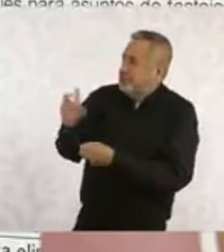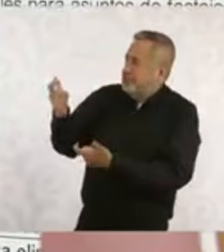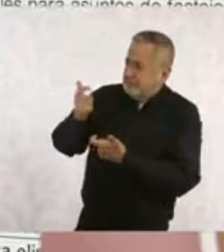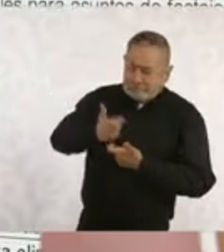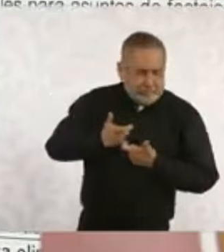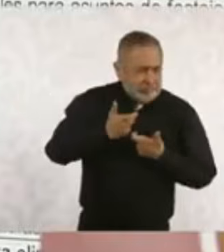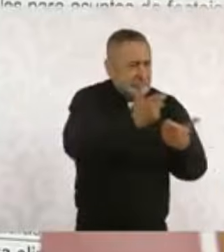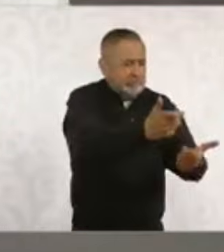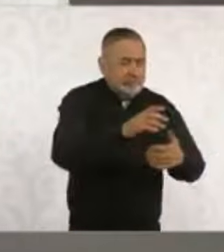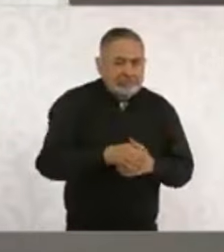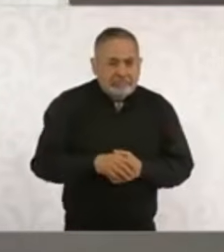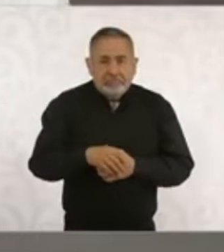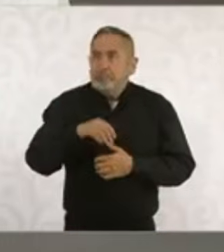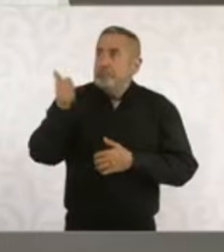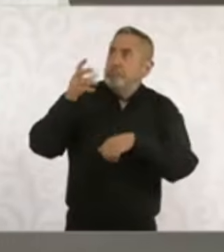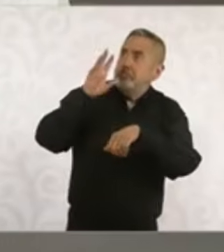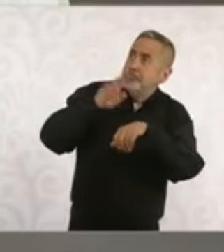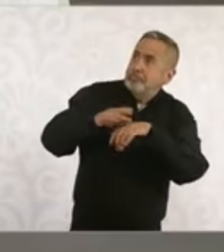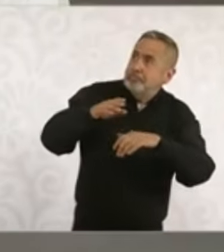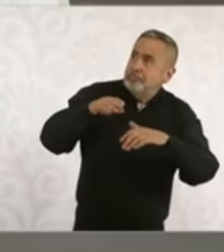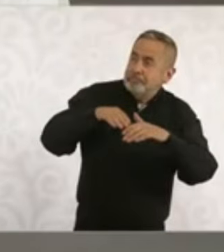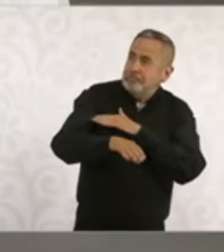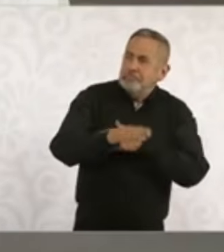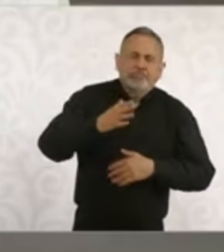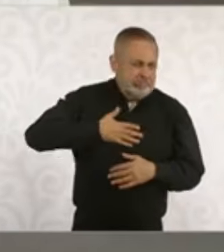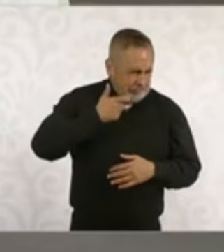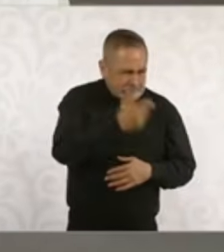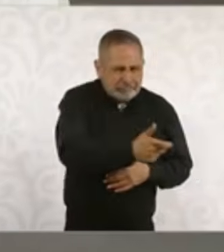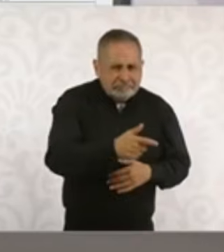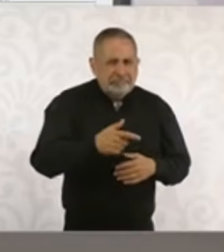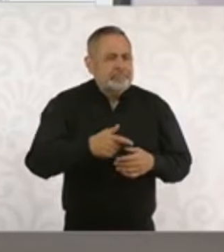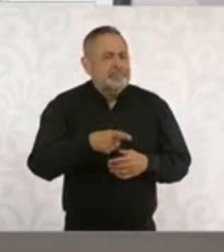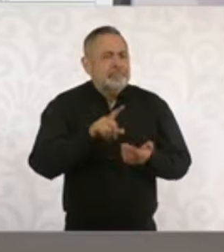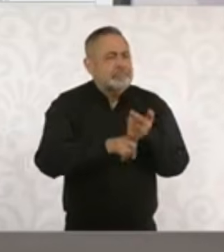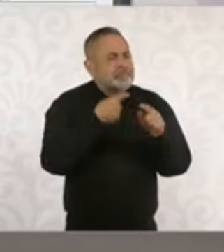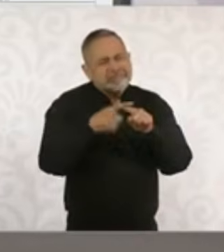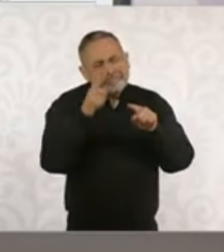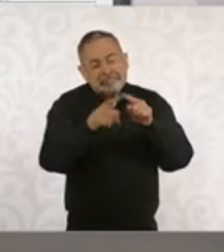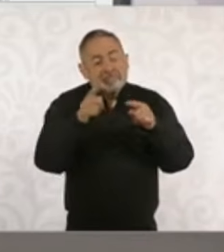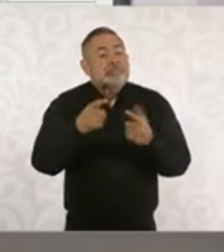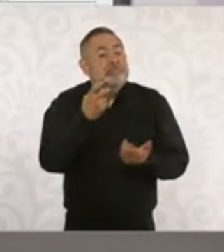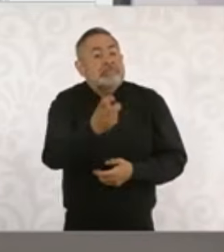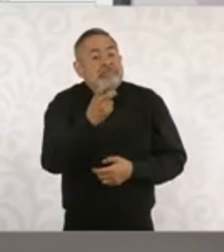a México de extranjeros, servicio de meseros y servicio de valet parking. Bueno,